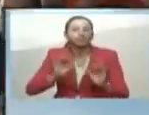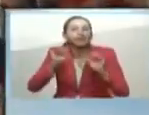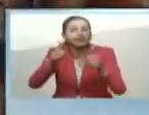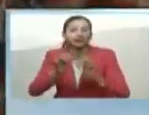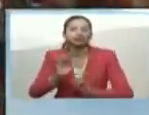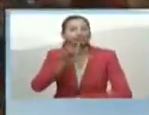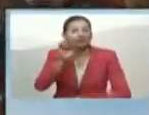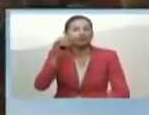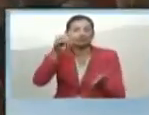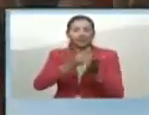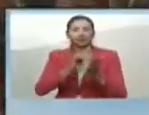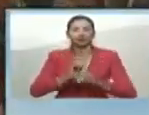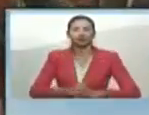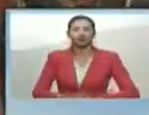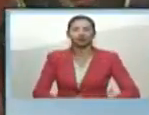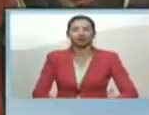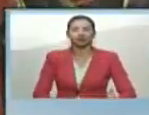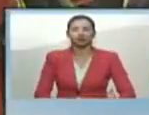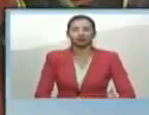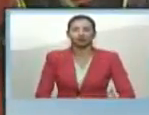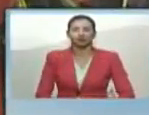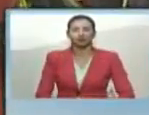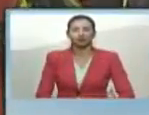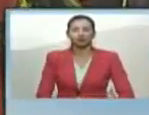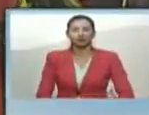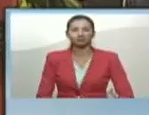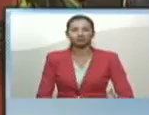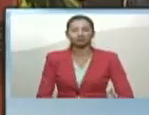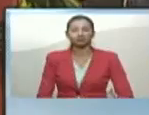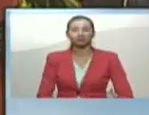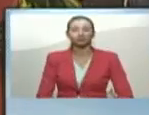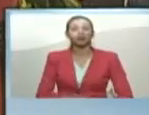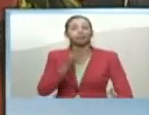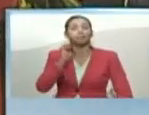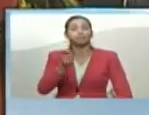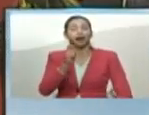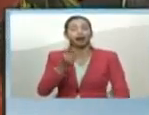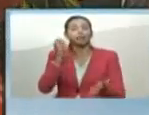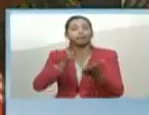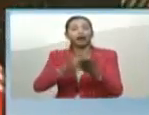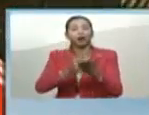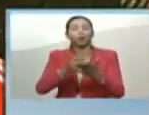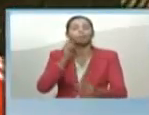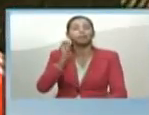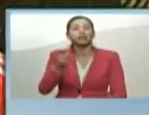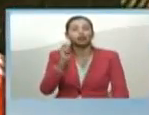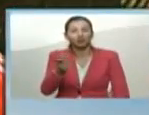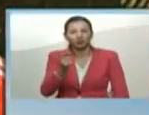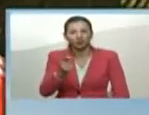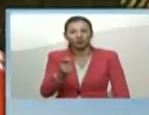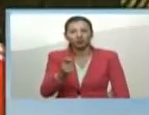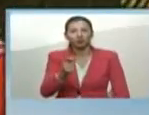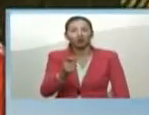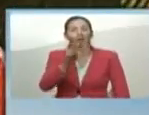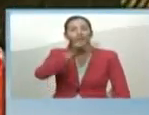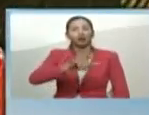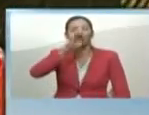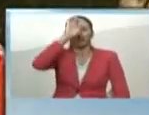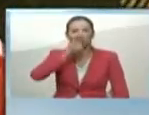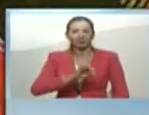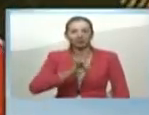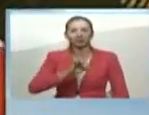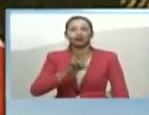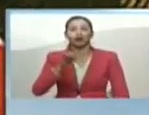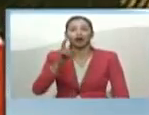30.000 además de de las pensiones a compatriotas con discapacidad bueno que ya